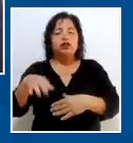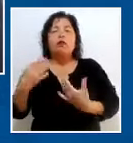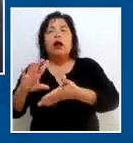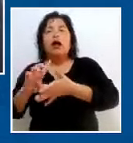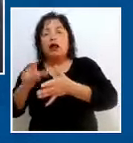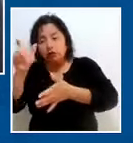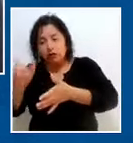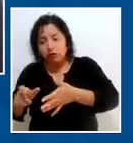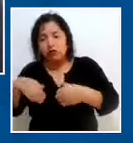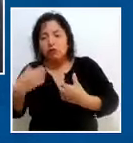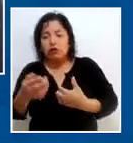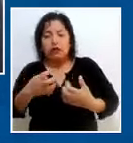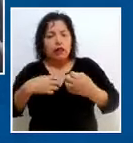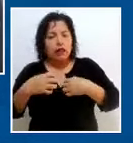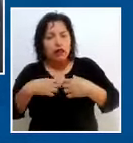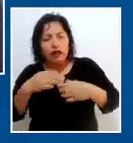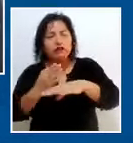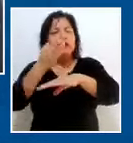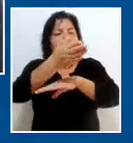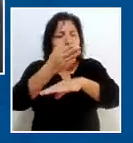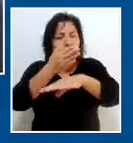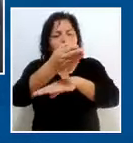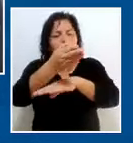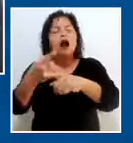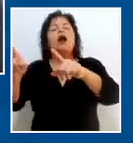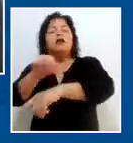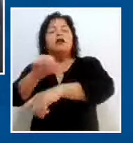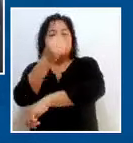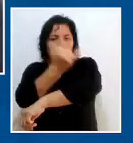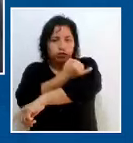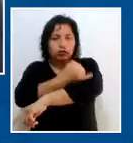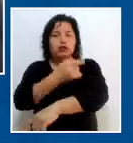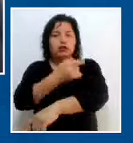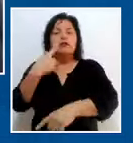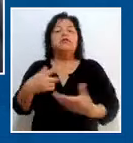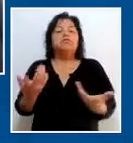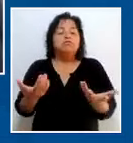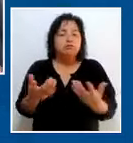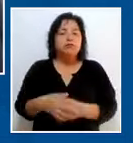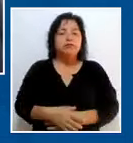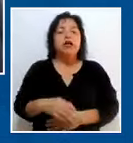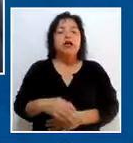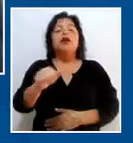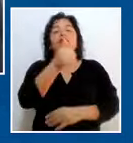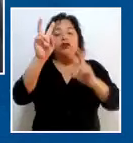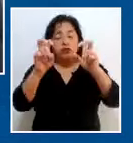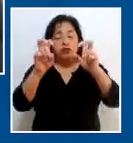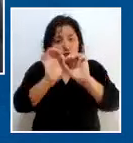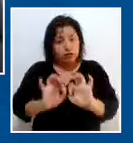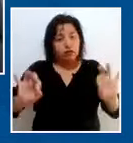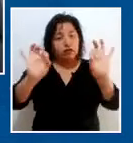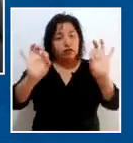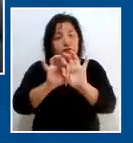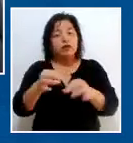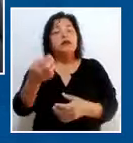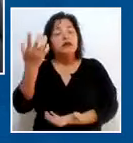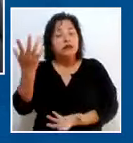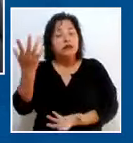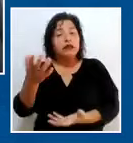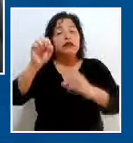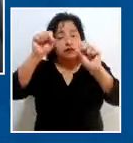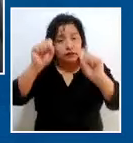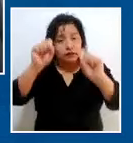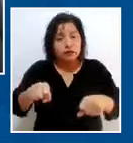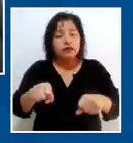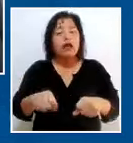otras instancias, ¿no? Y otro aspecto importante que creo que es necesario para que toda la ciudadanía conozca es que